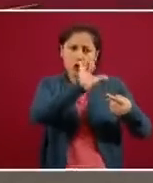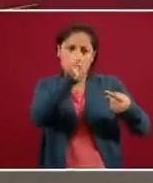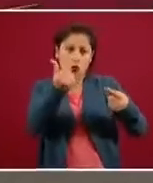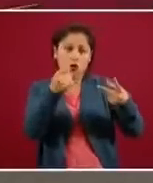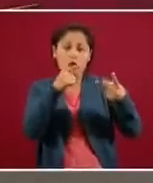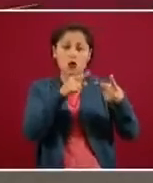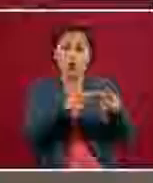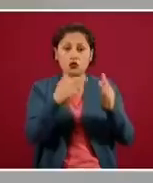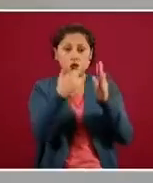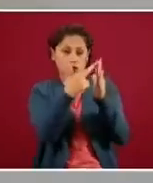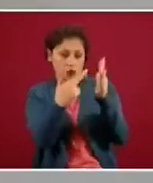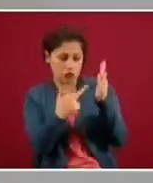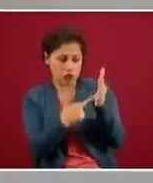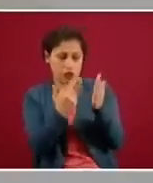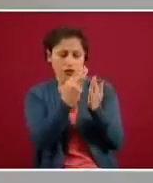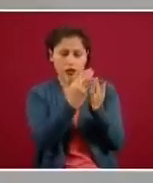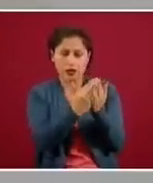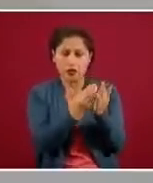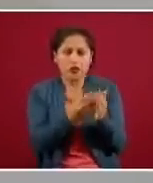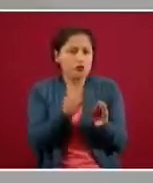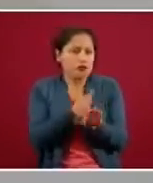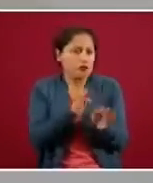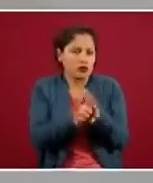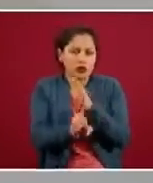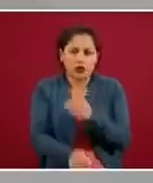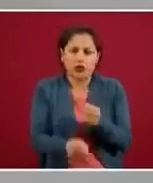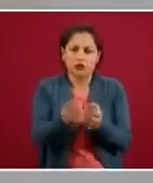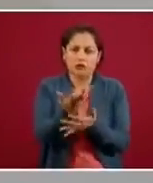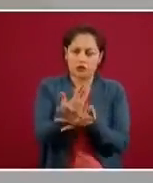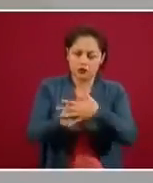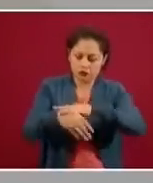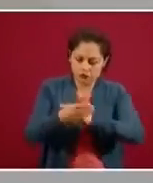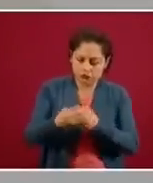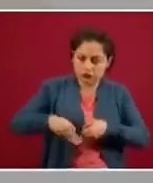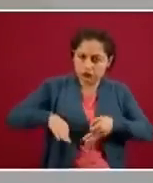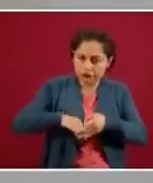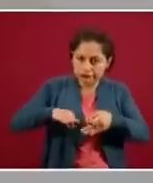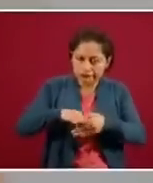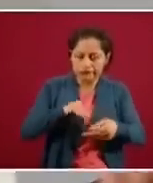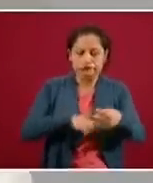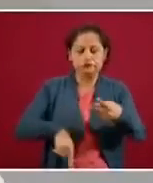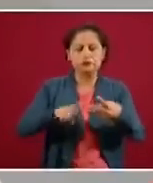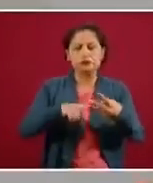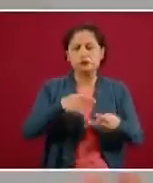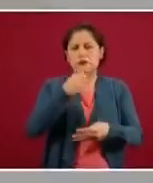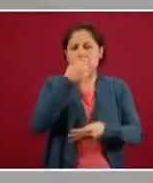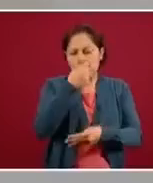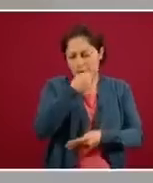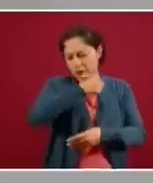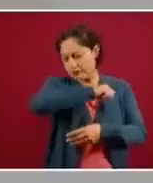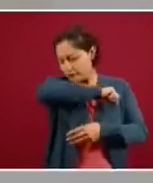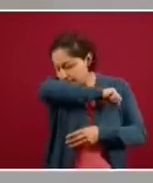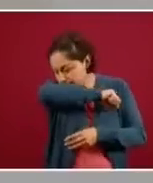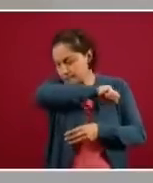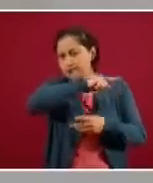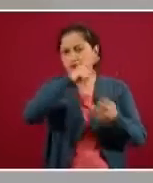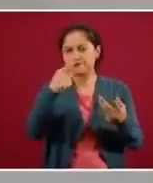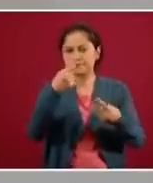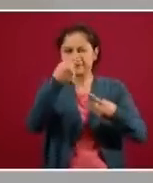lo que hemos dicho, lavarse las manos, cubrir el estornudo, etcétera, pues qué bien, no hay ningún